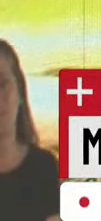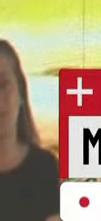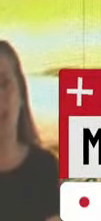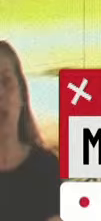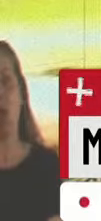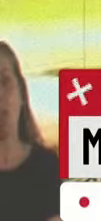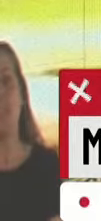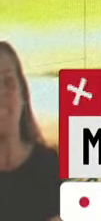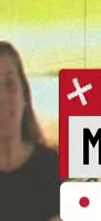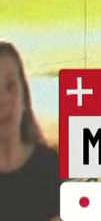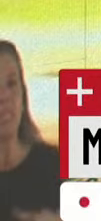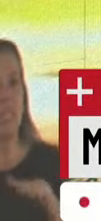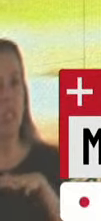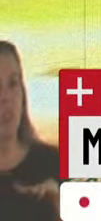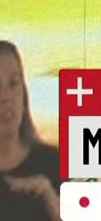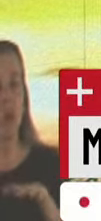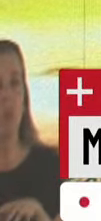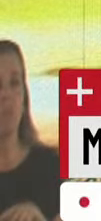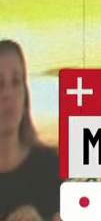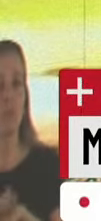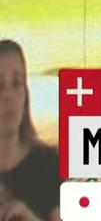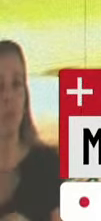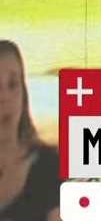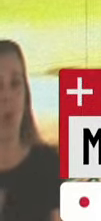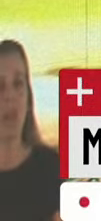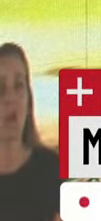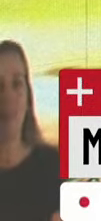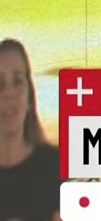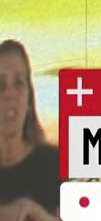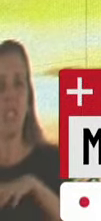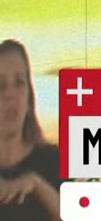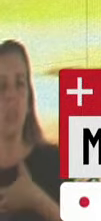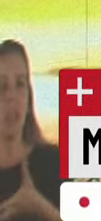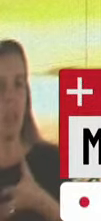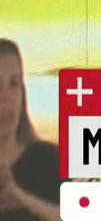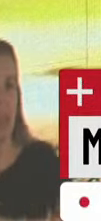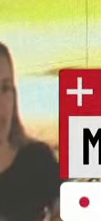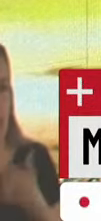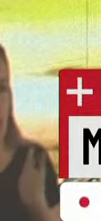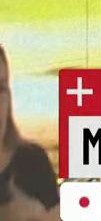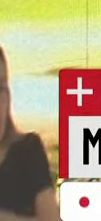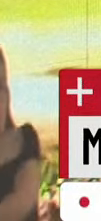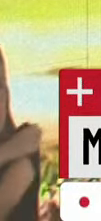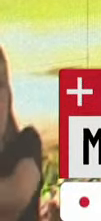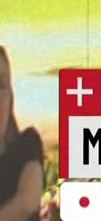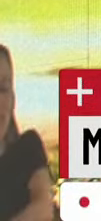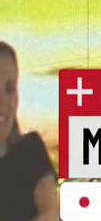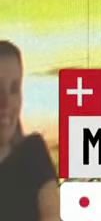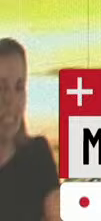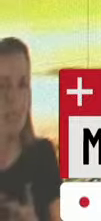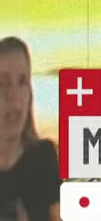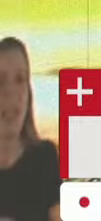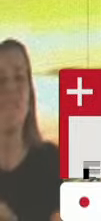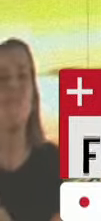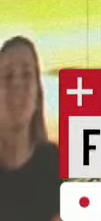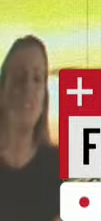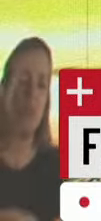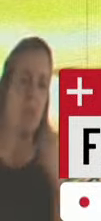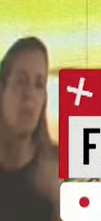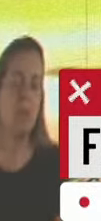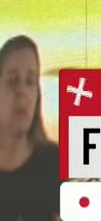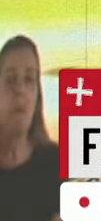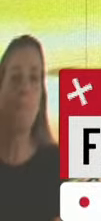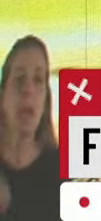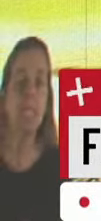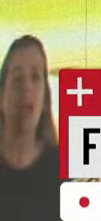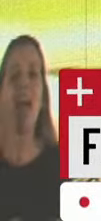Que eso es un tema privado. No quiero sumarme a esta señora que va ante un escribano. Che, el escribano. Colegio